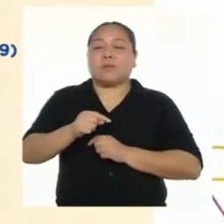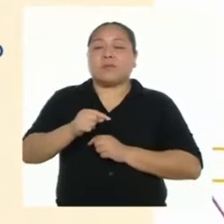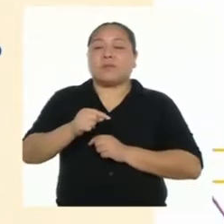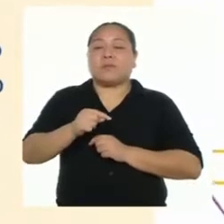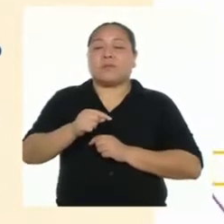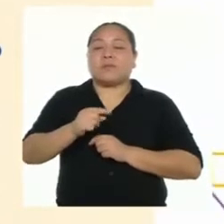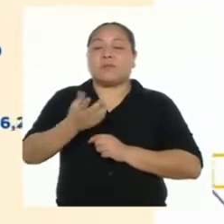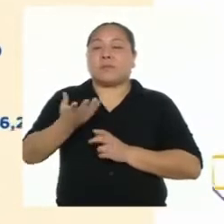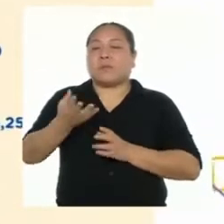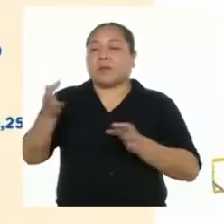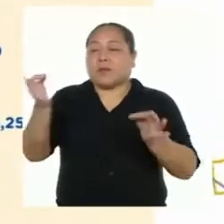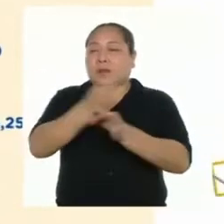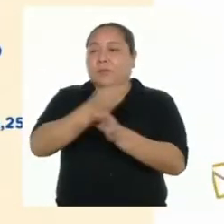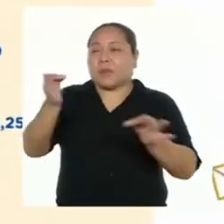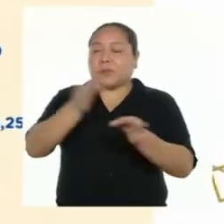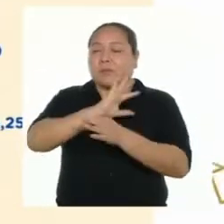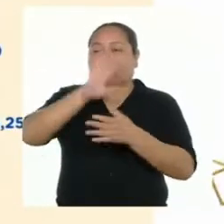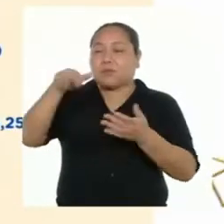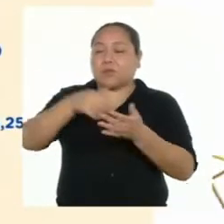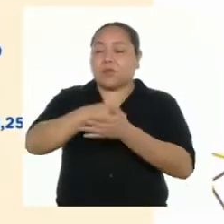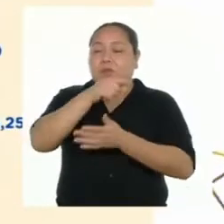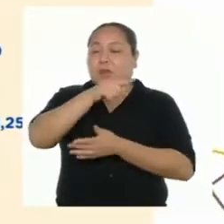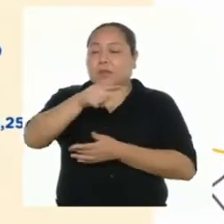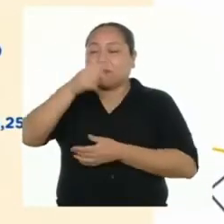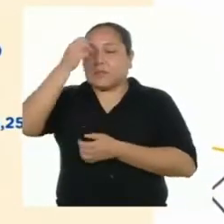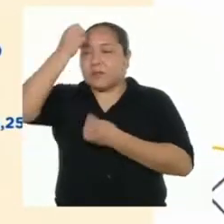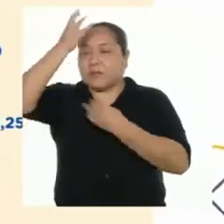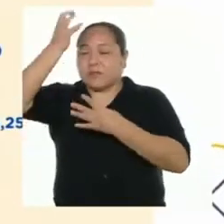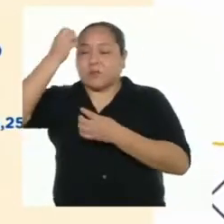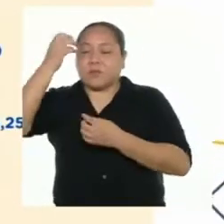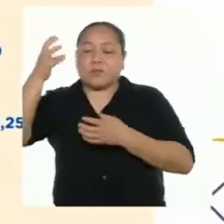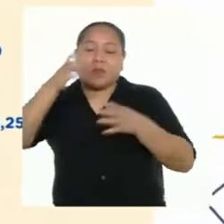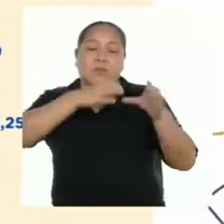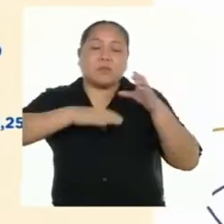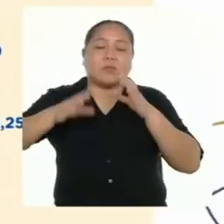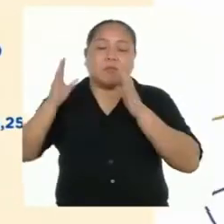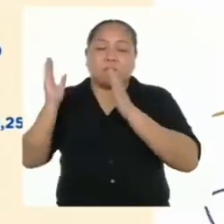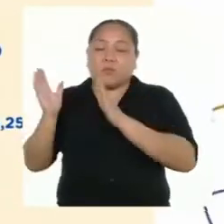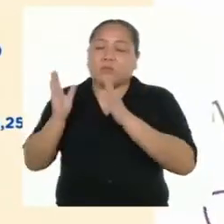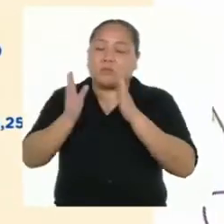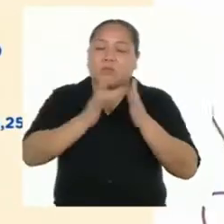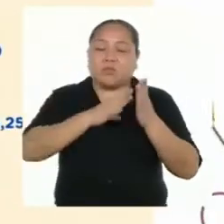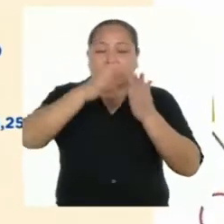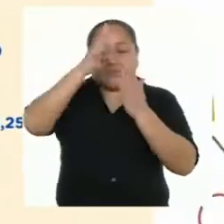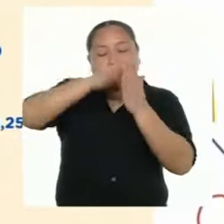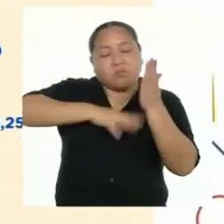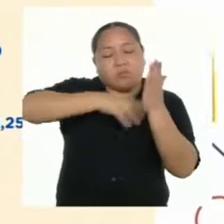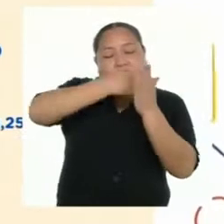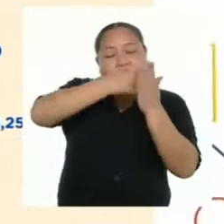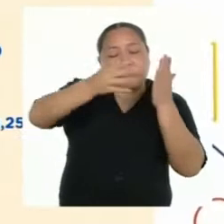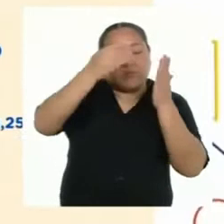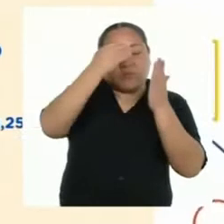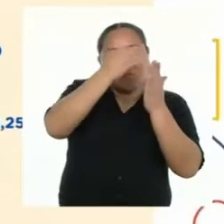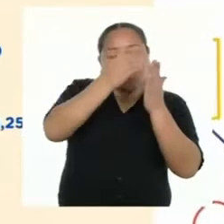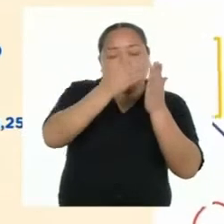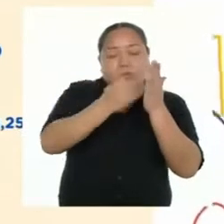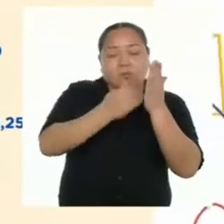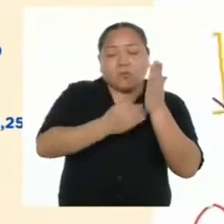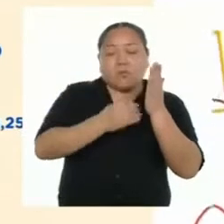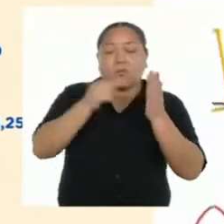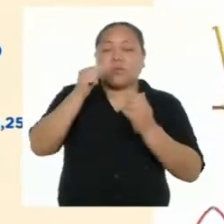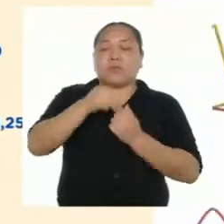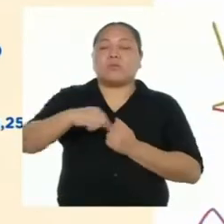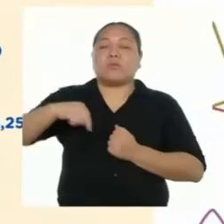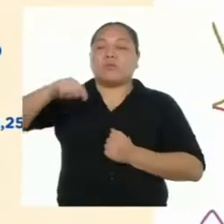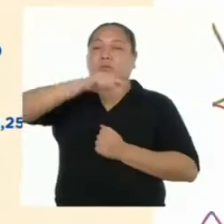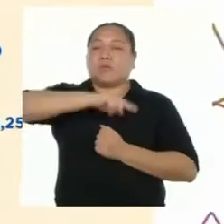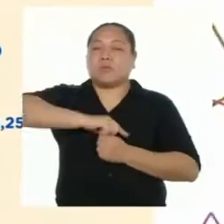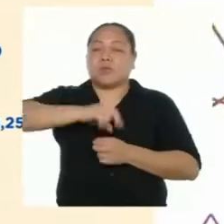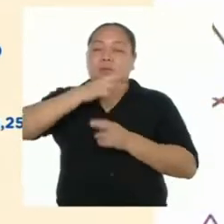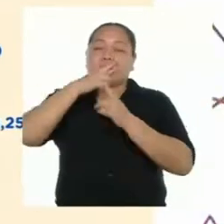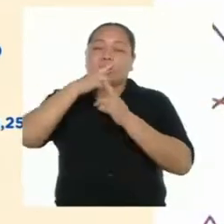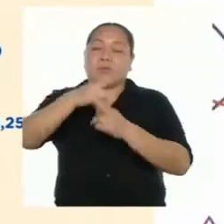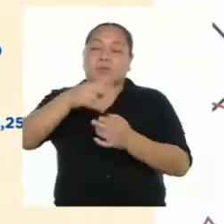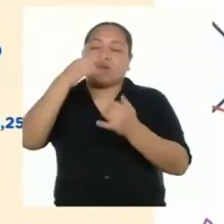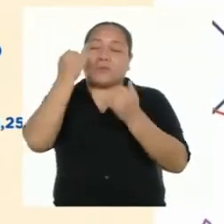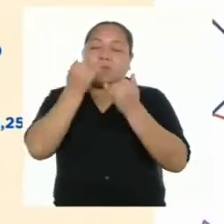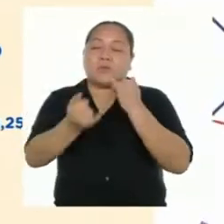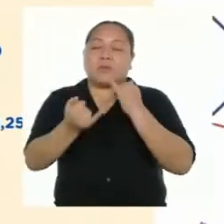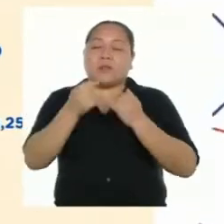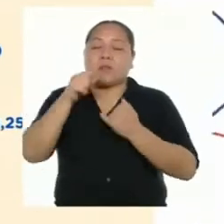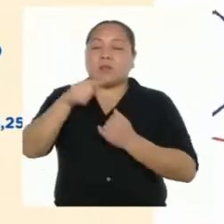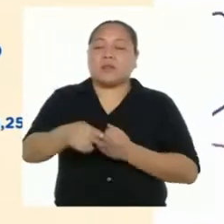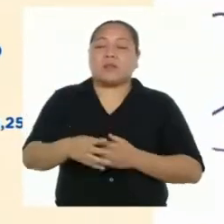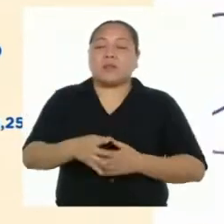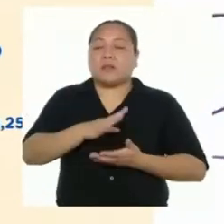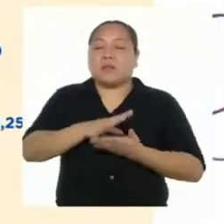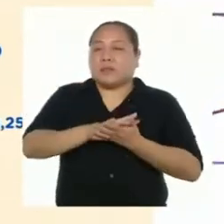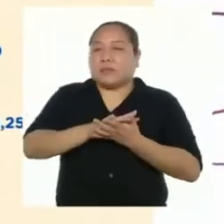Si reemplazamos todos estos datos y hacemos las operaciones que vemos en pantalla, nuestro resultado final sería